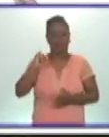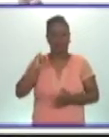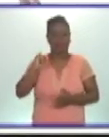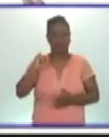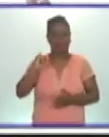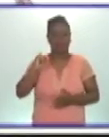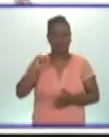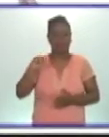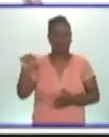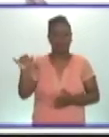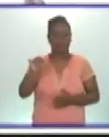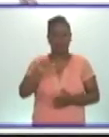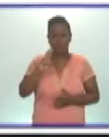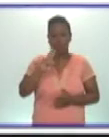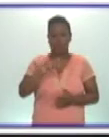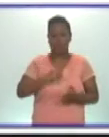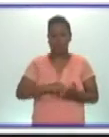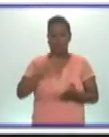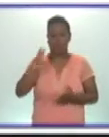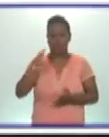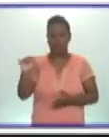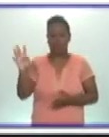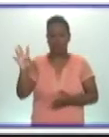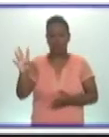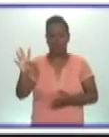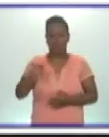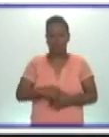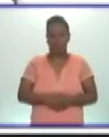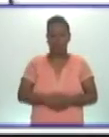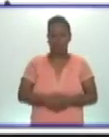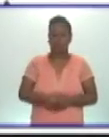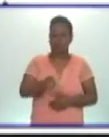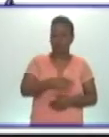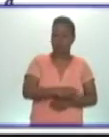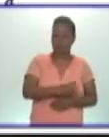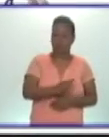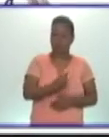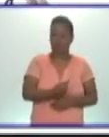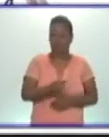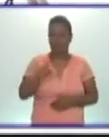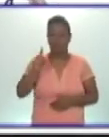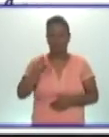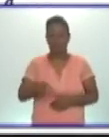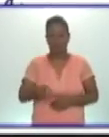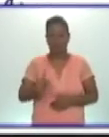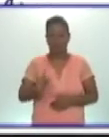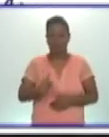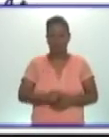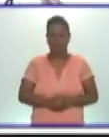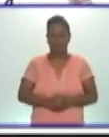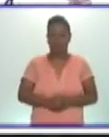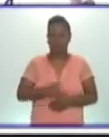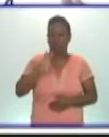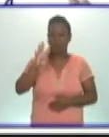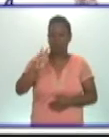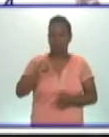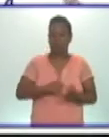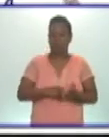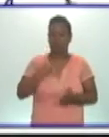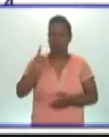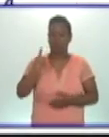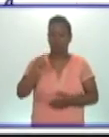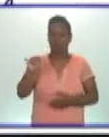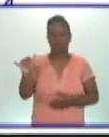2, 4. Y en el denominador queda el 1. 4 entre 1,